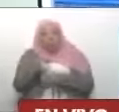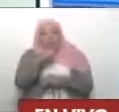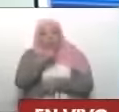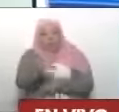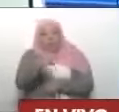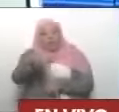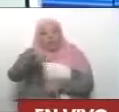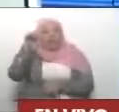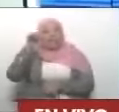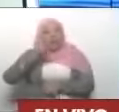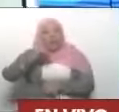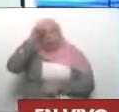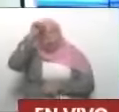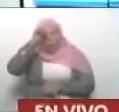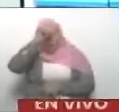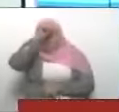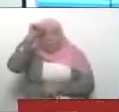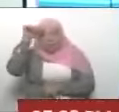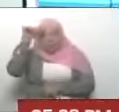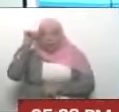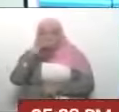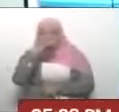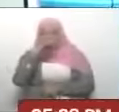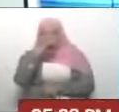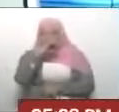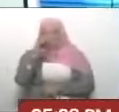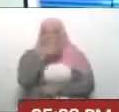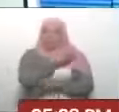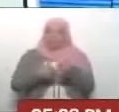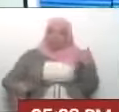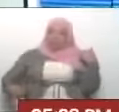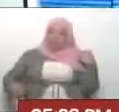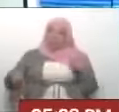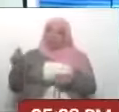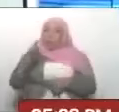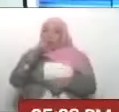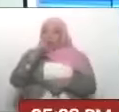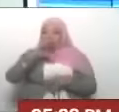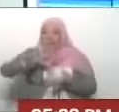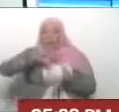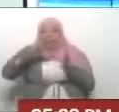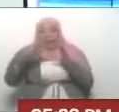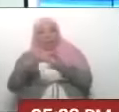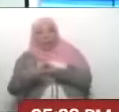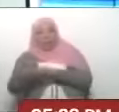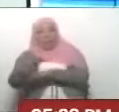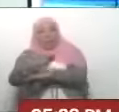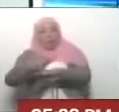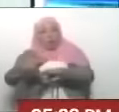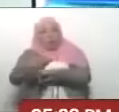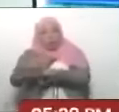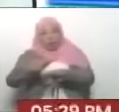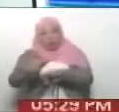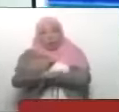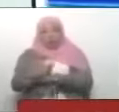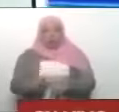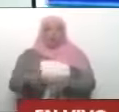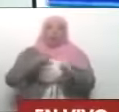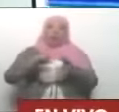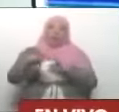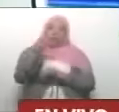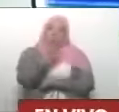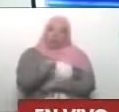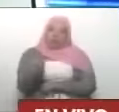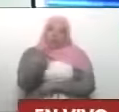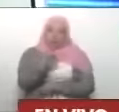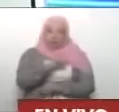fin de semana que usted daba. Presidente venezolano anuncia cambios en su gabinete. Estamos revisando el portal de